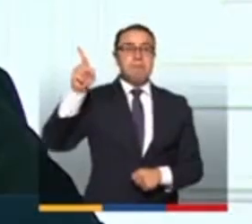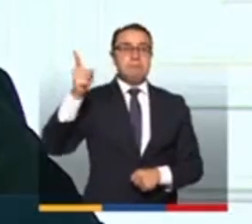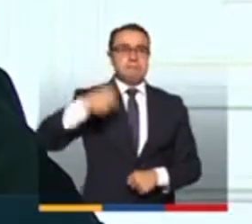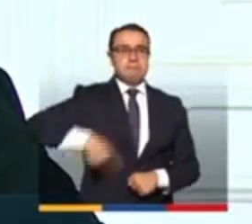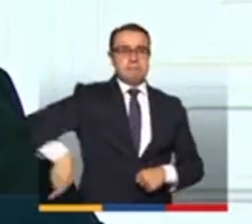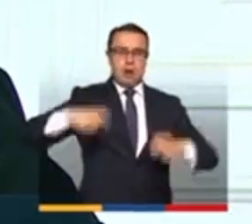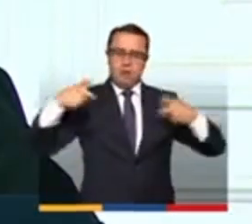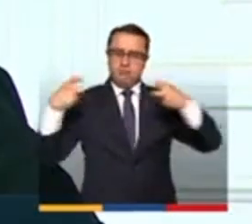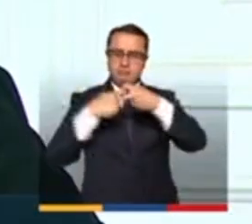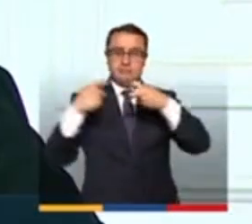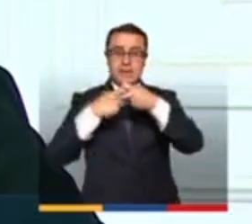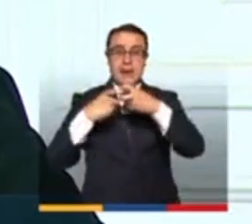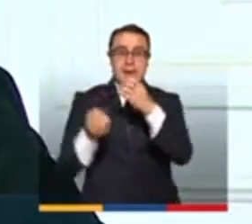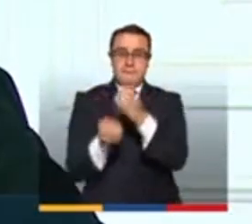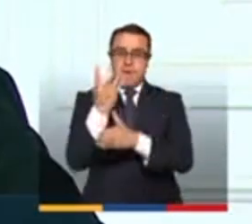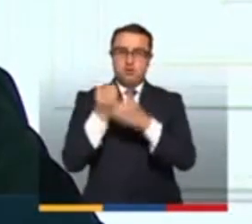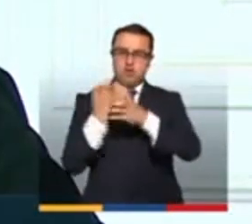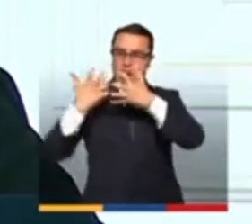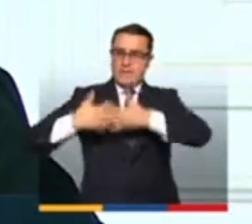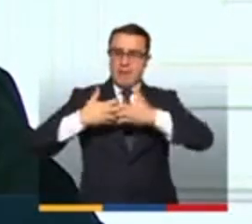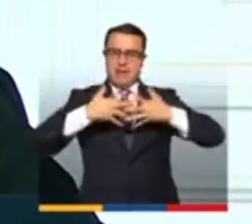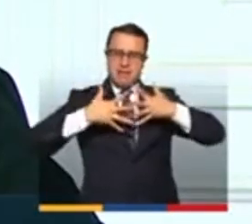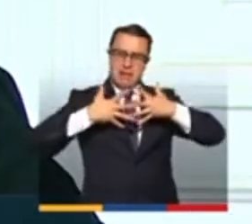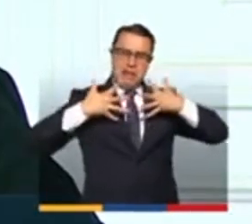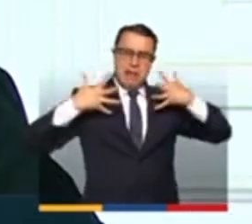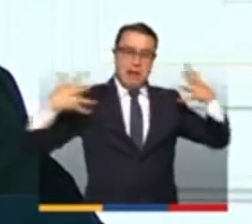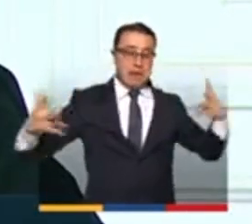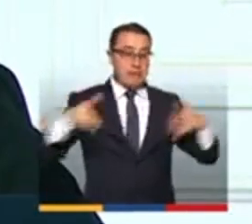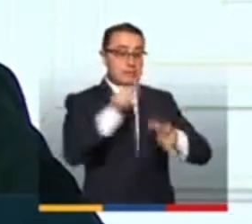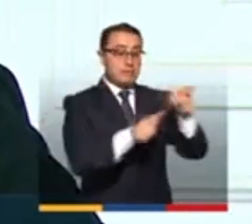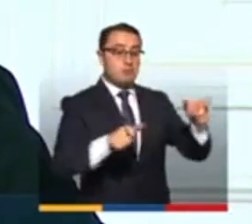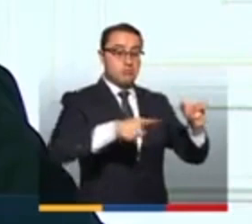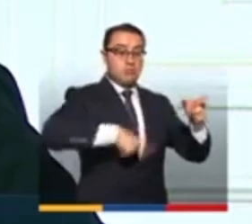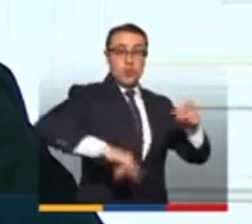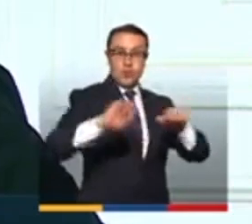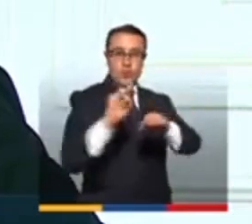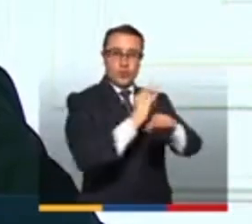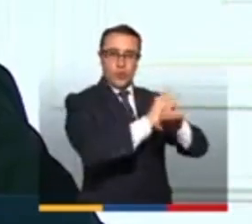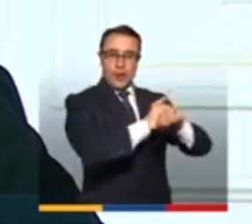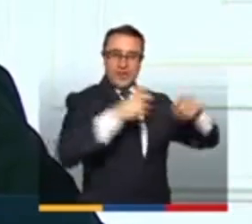energía que está arrodillando al usuario de la energía en Colombia.